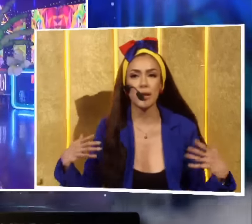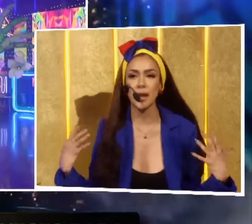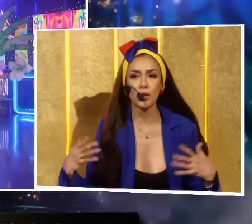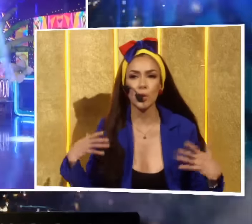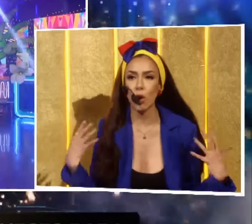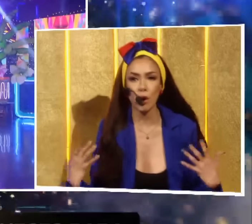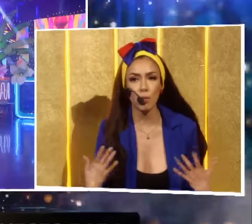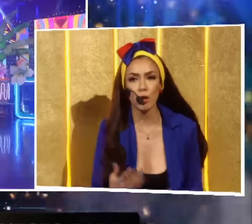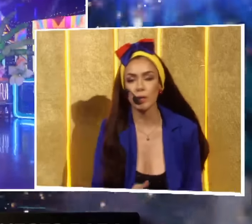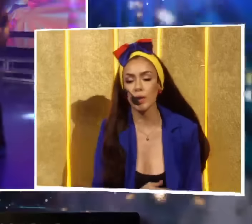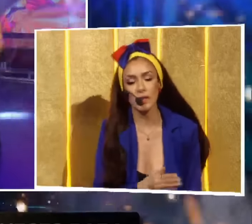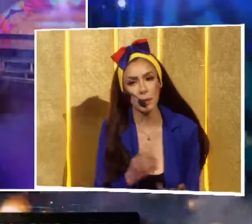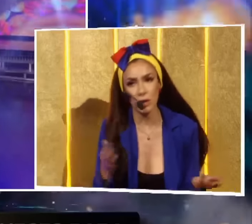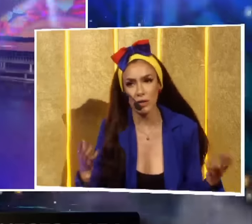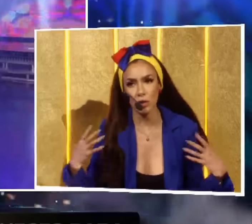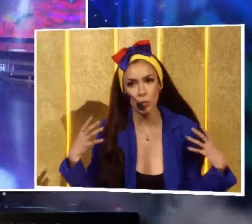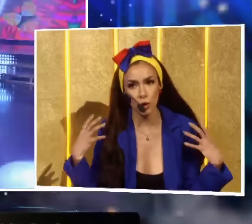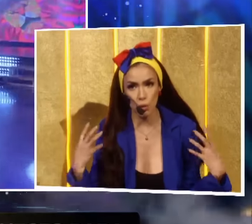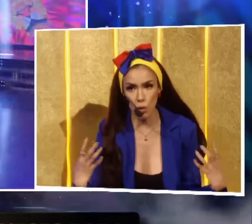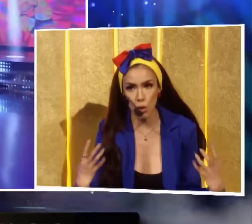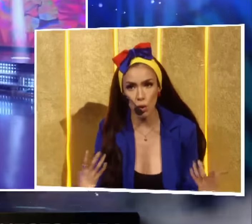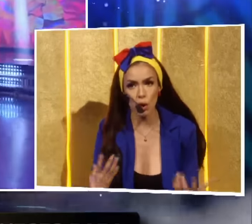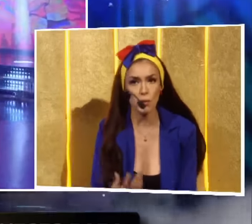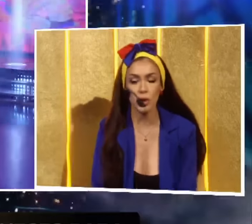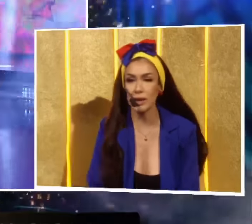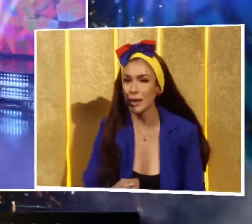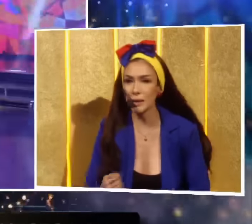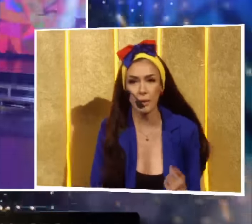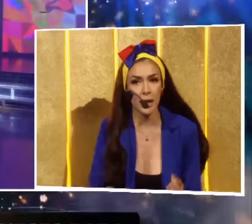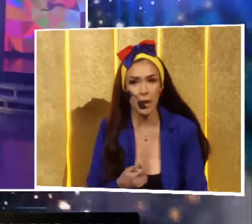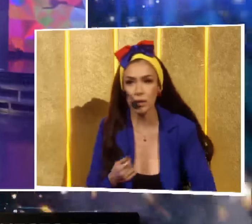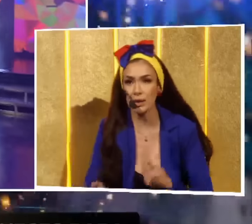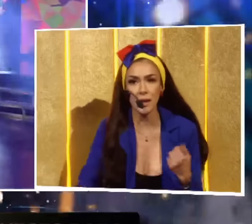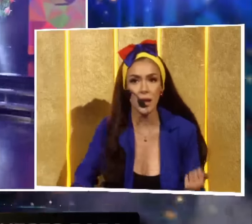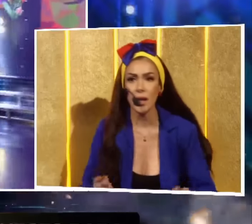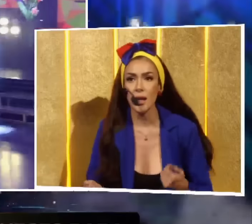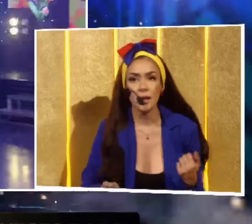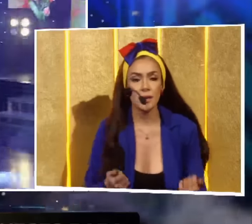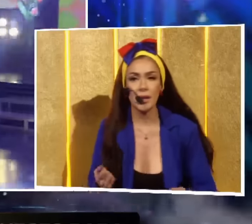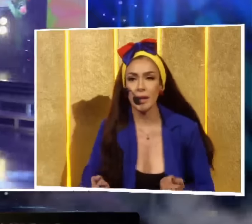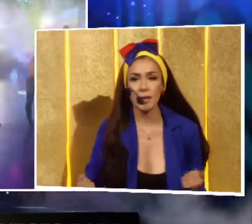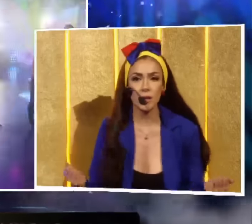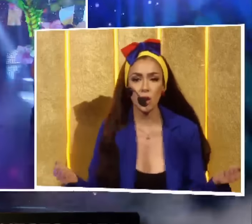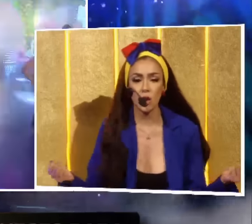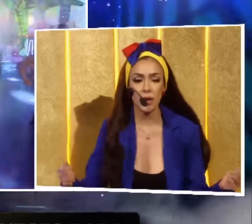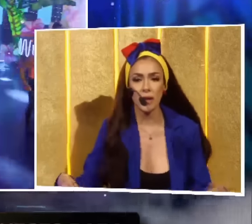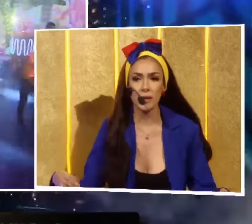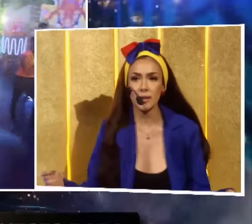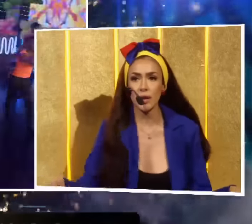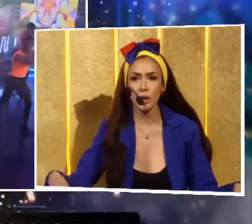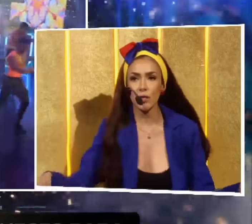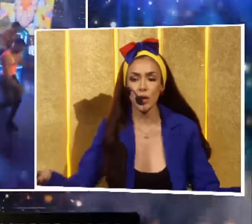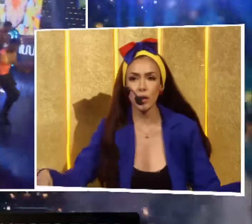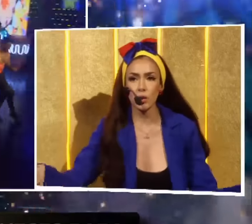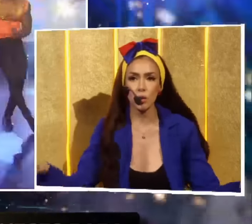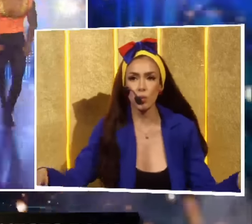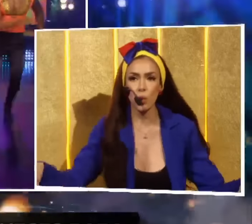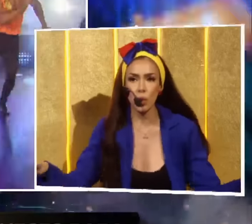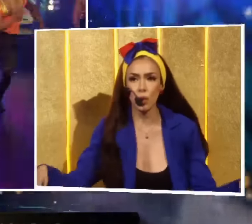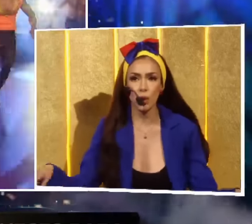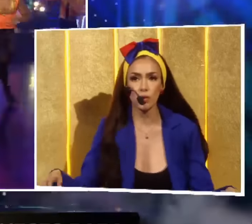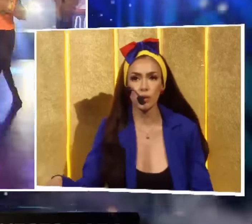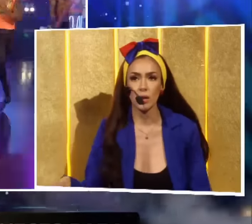más movilidad en tus hombros, pero ya sabemos que son por tus músculos, pero tienes que trabajarlo, tienes que estar todos los días tratando de aflojar